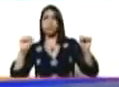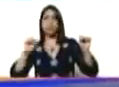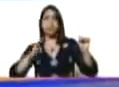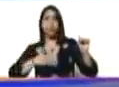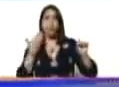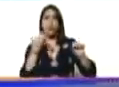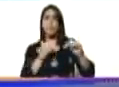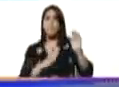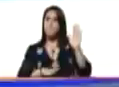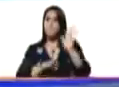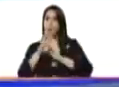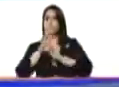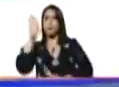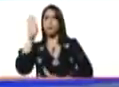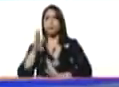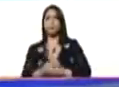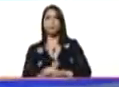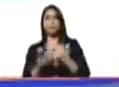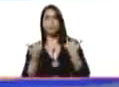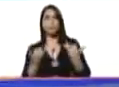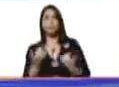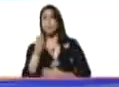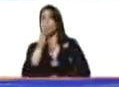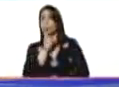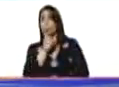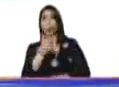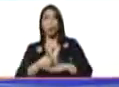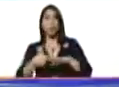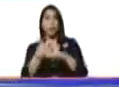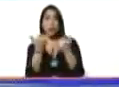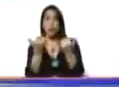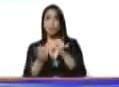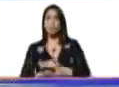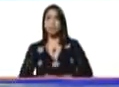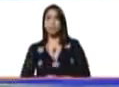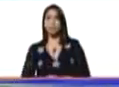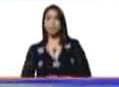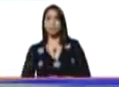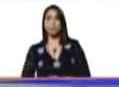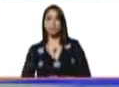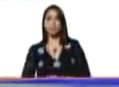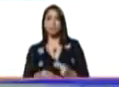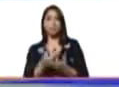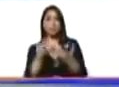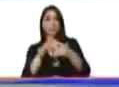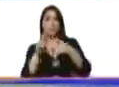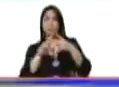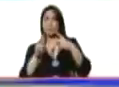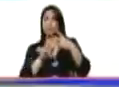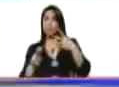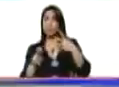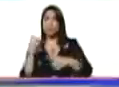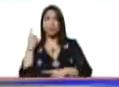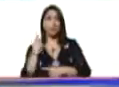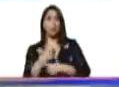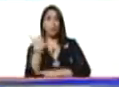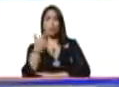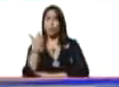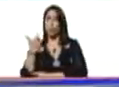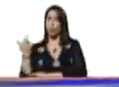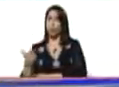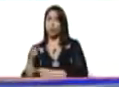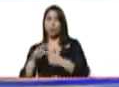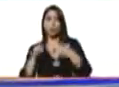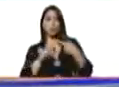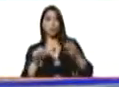adelante. Ahora, no tiene nuestro gobierno en este momento esos recursos. Tendremos que buscar esos recursos